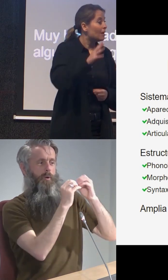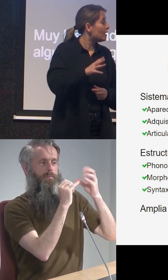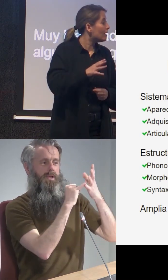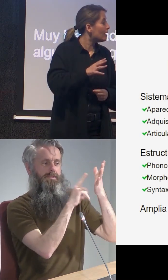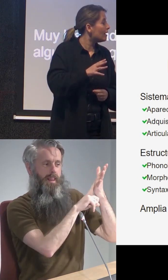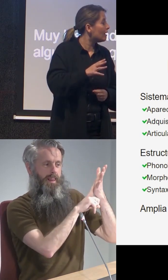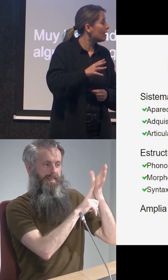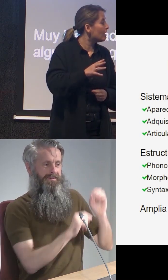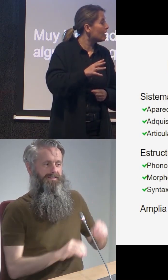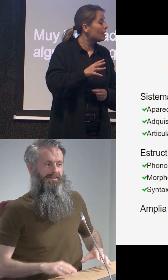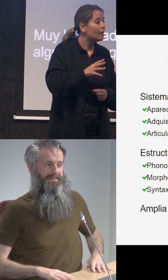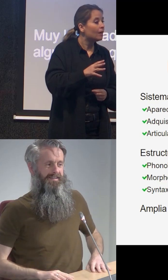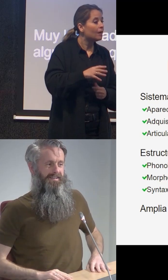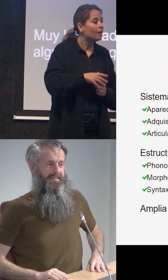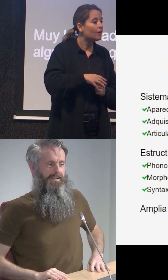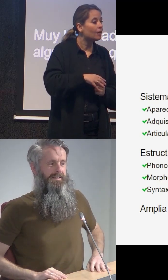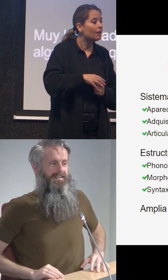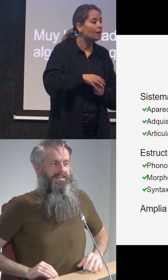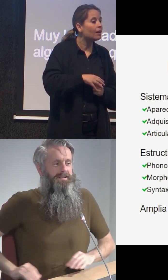Brasileña.